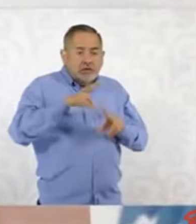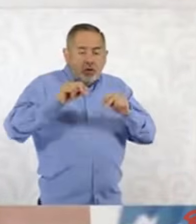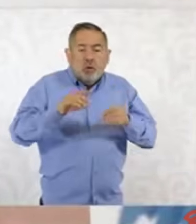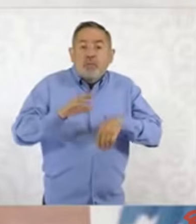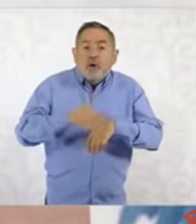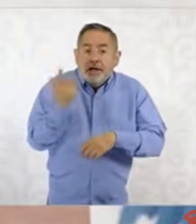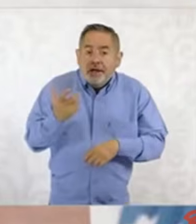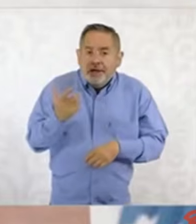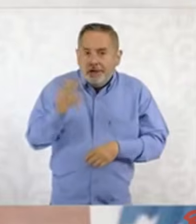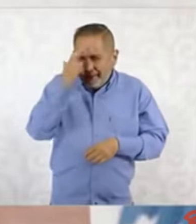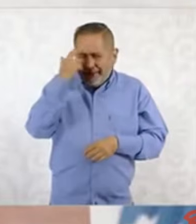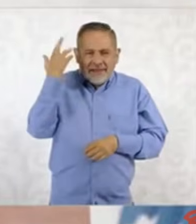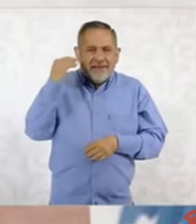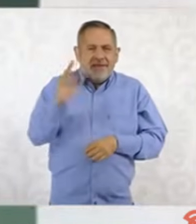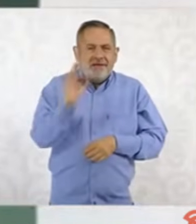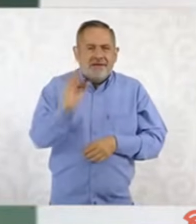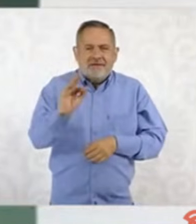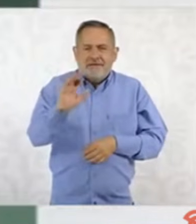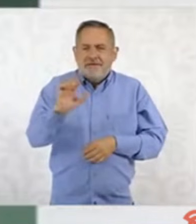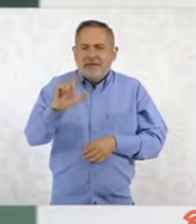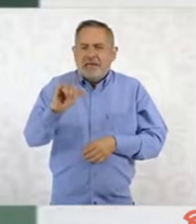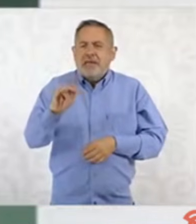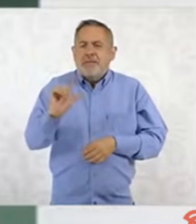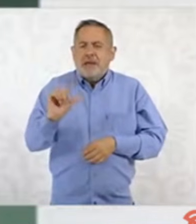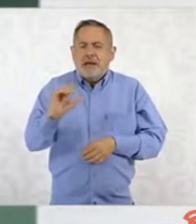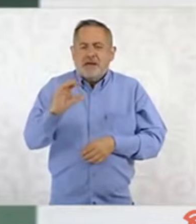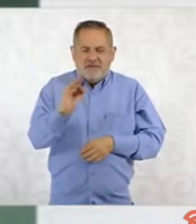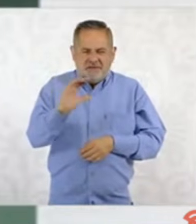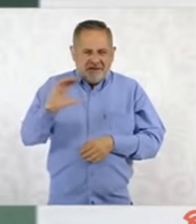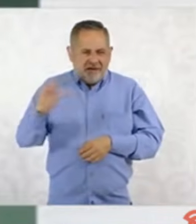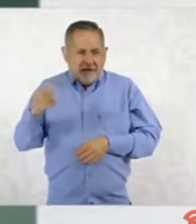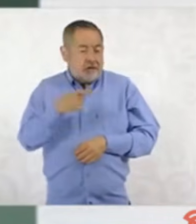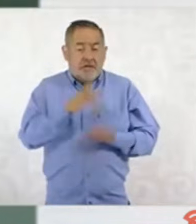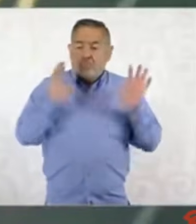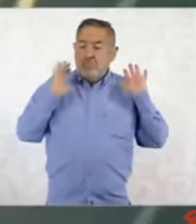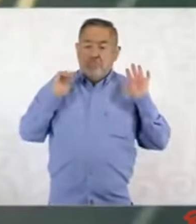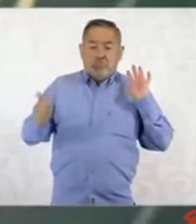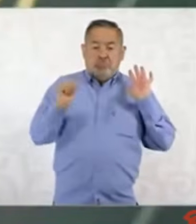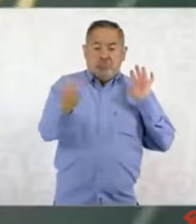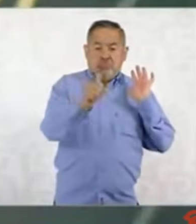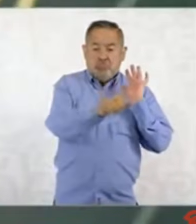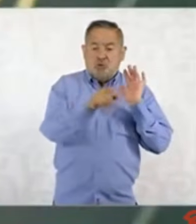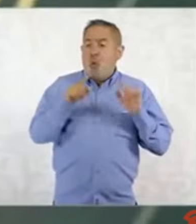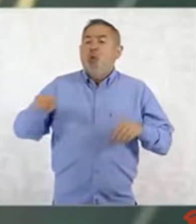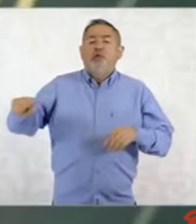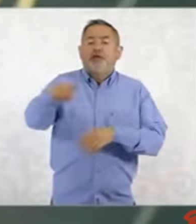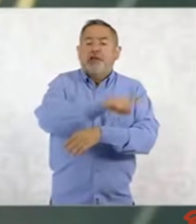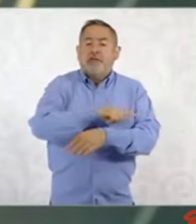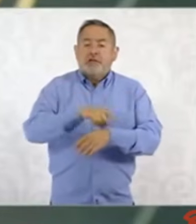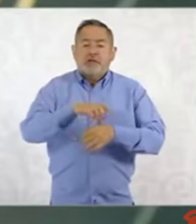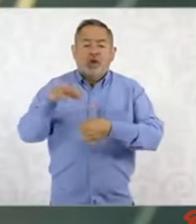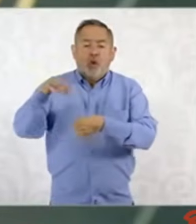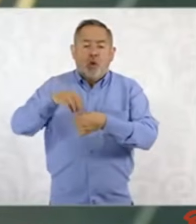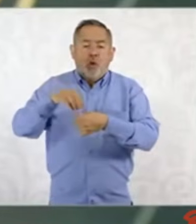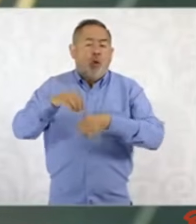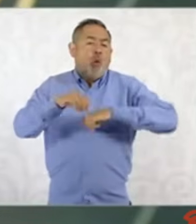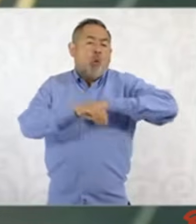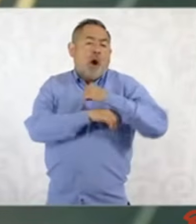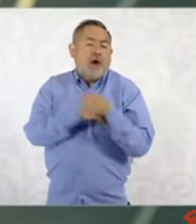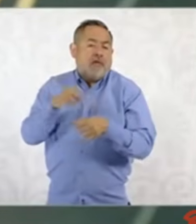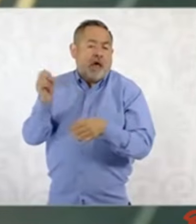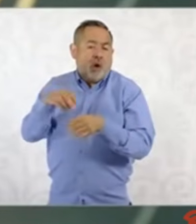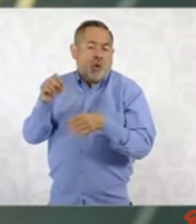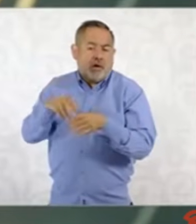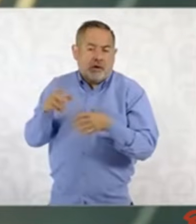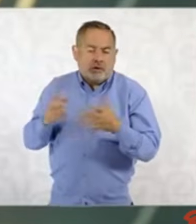decidió que cada quien iba a tener que ahorrar en su propia cuenta y según lo que ahorrar así iba a ser su pensión. Pero